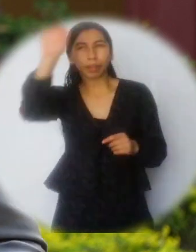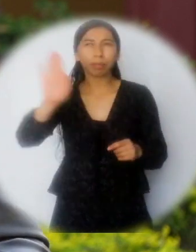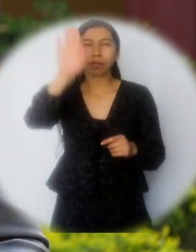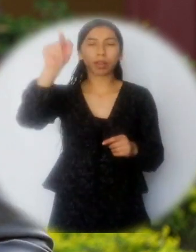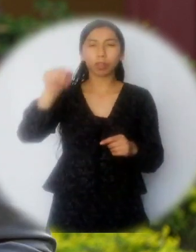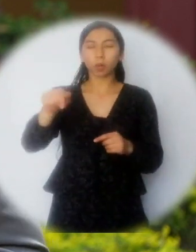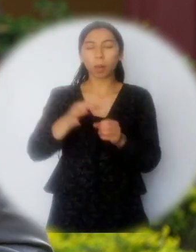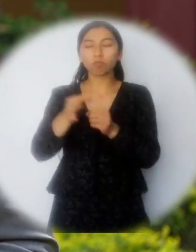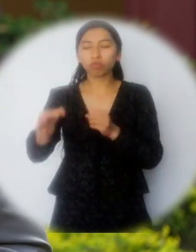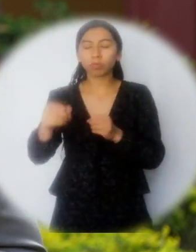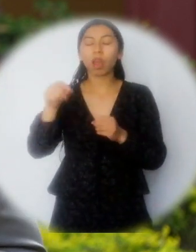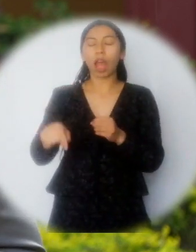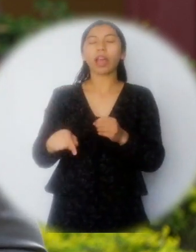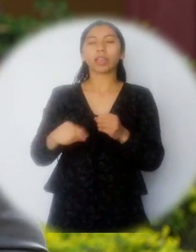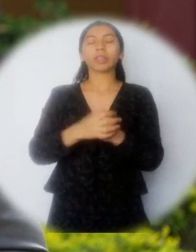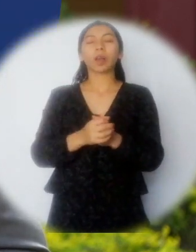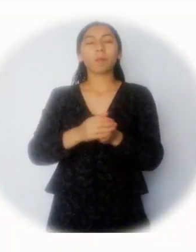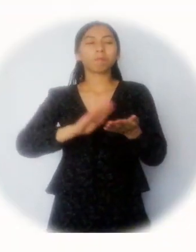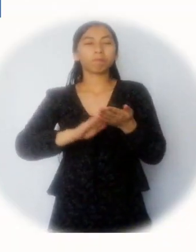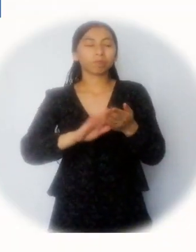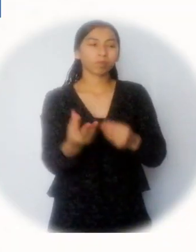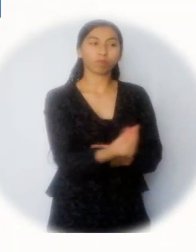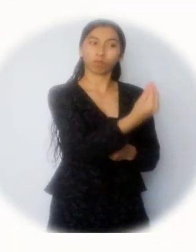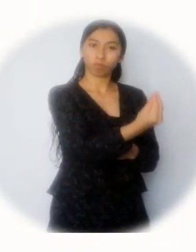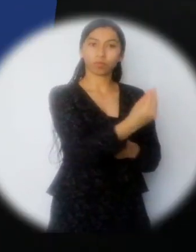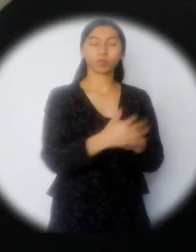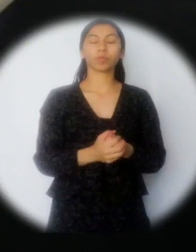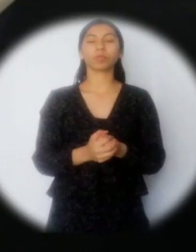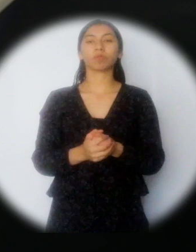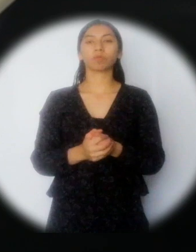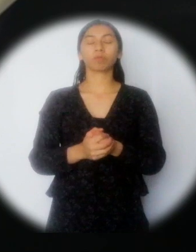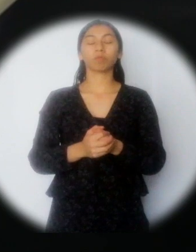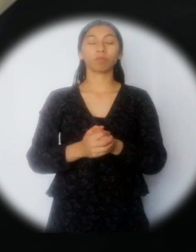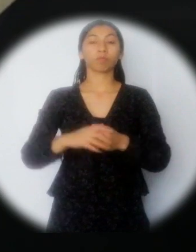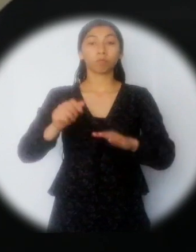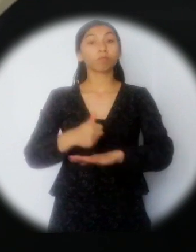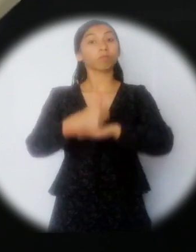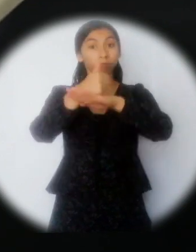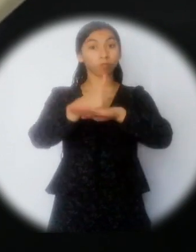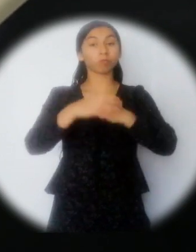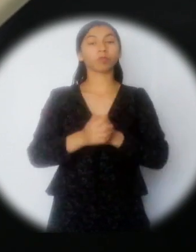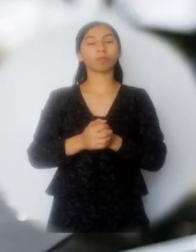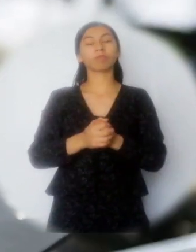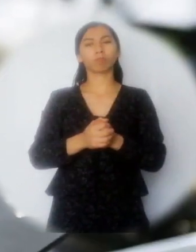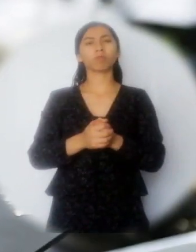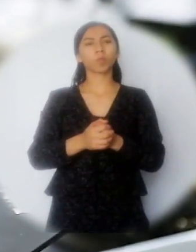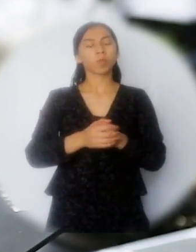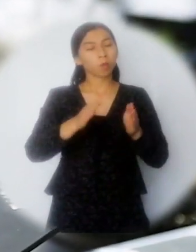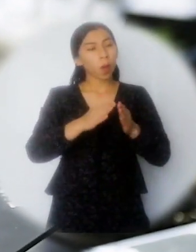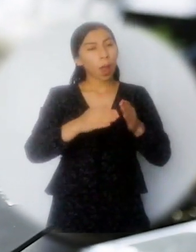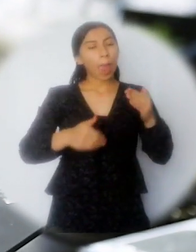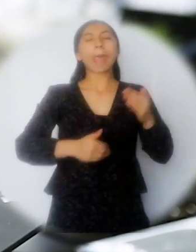Víctimas, protocolizó su plan integral de reparación colectiva. El director de la Unidad para las Víctimas, Ramón Rodríguez, le